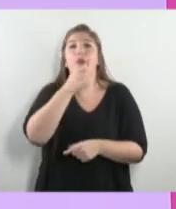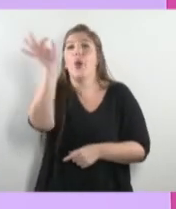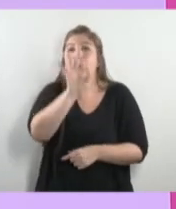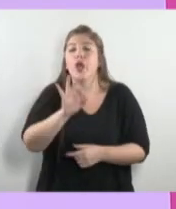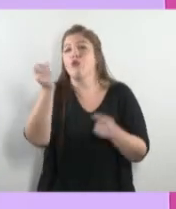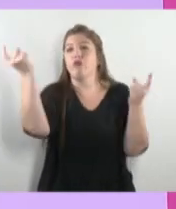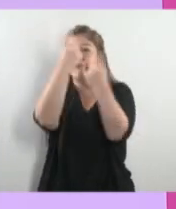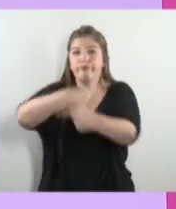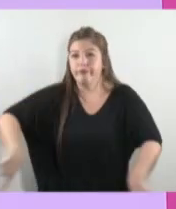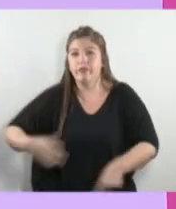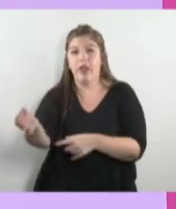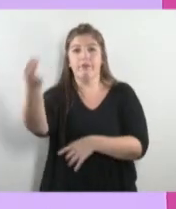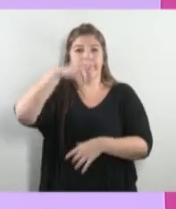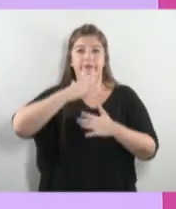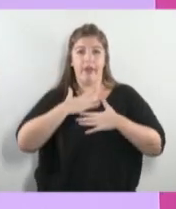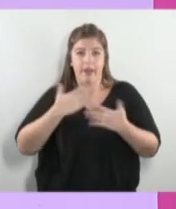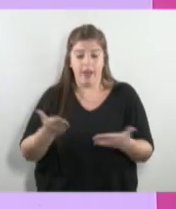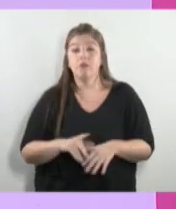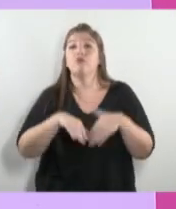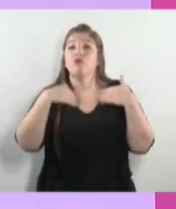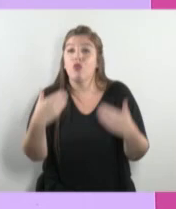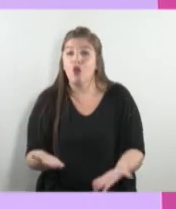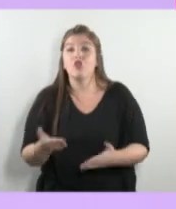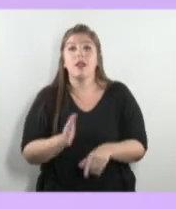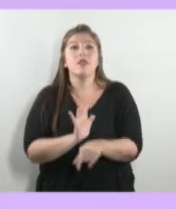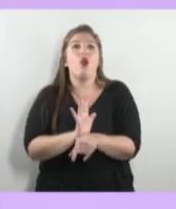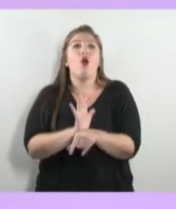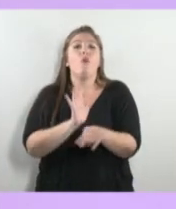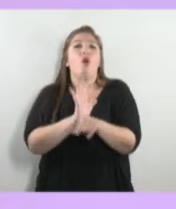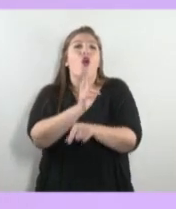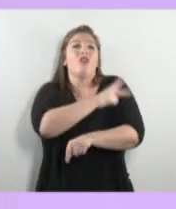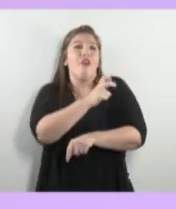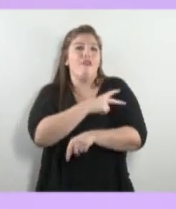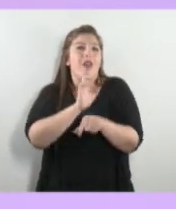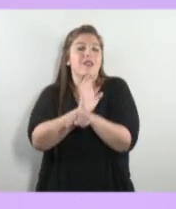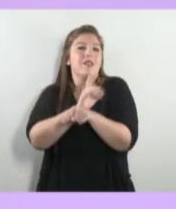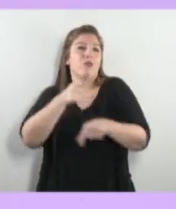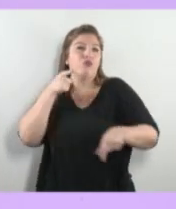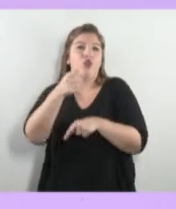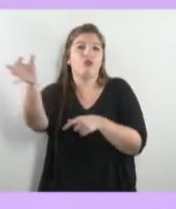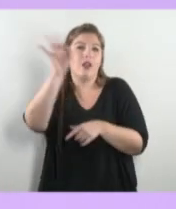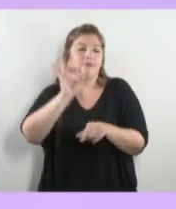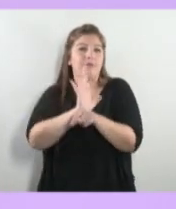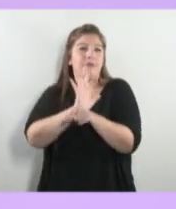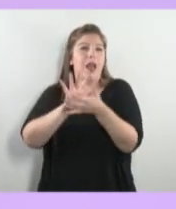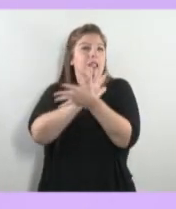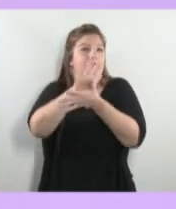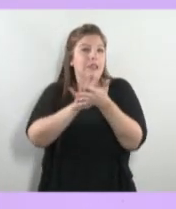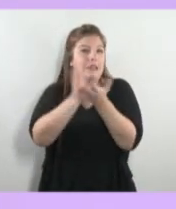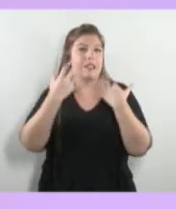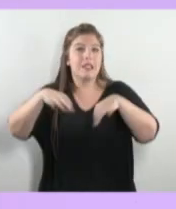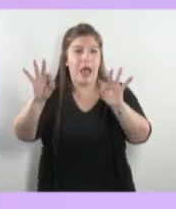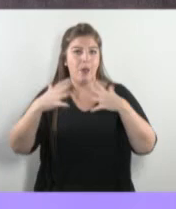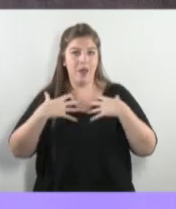cuerpos extraños que ingresen a nuestro cuerpo. Entonces, es una línea de defensa que sale ahí a tratar de resolver algunas cuestiones de